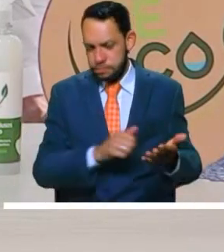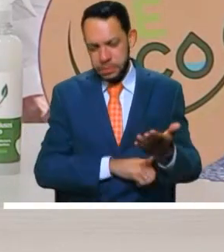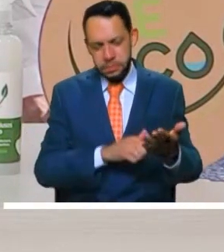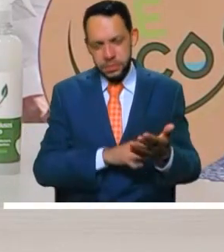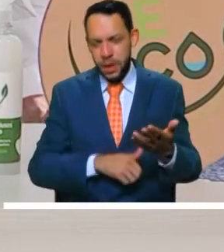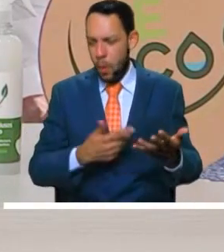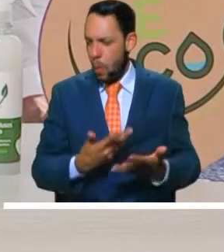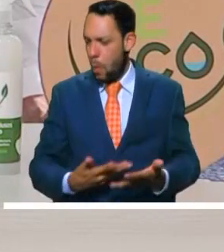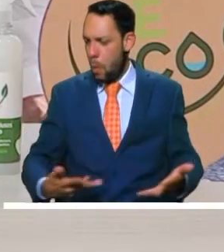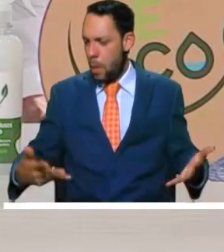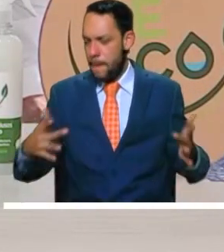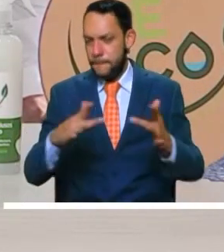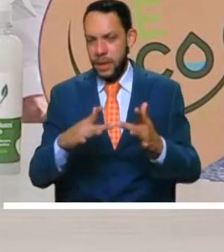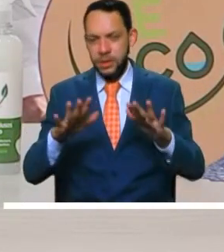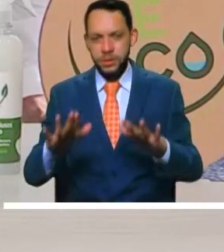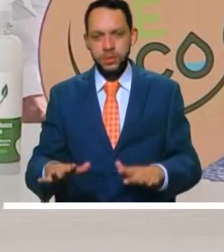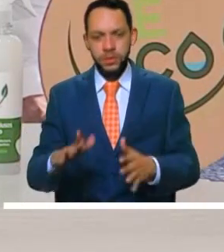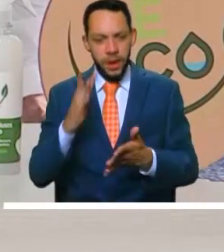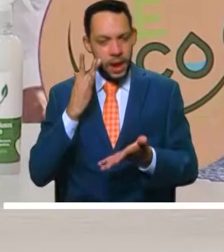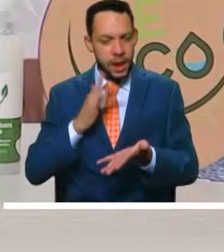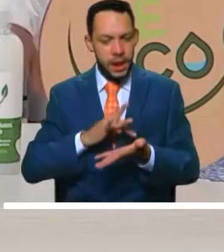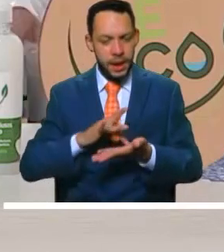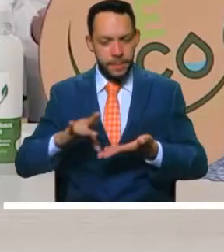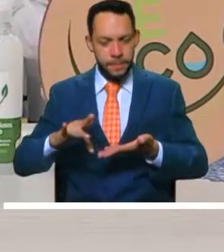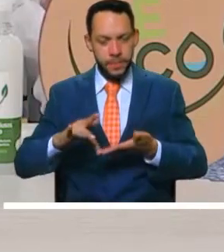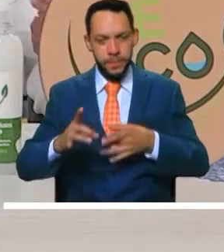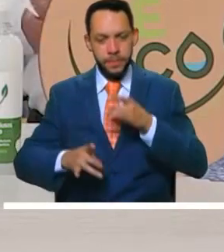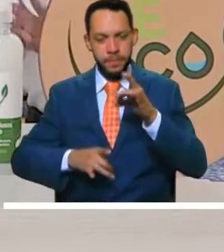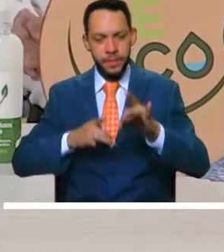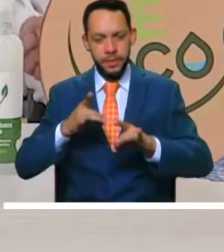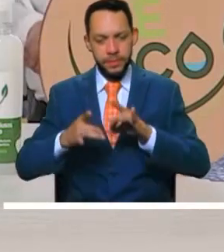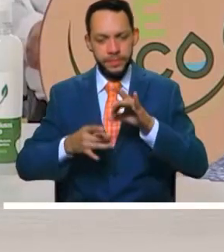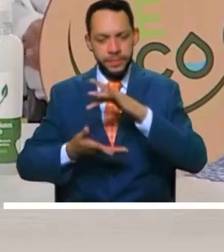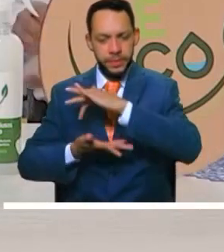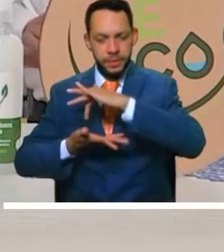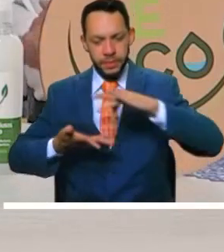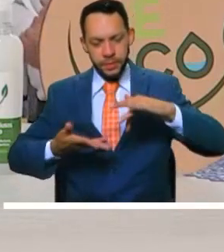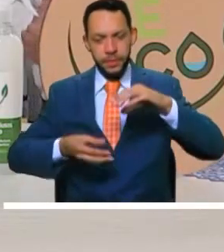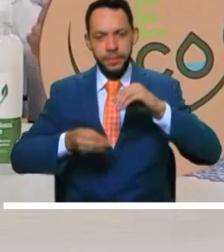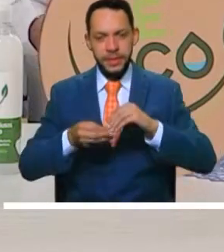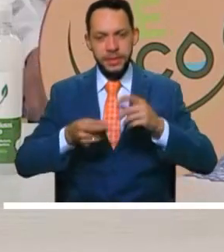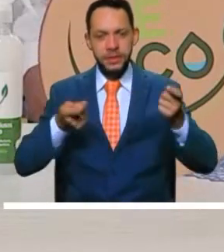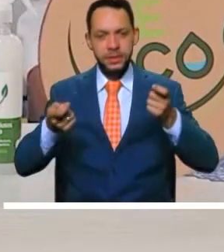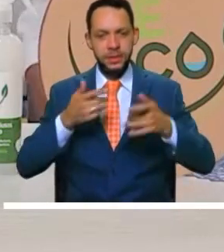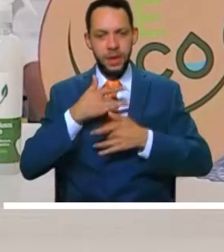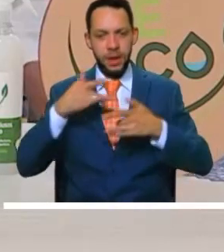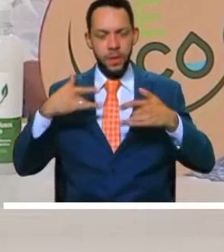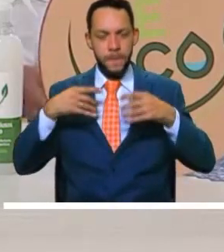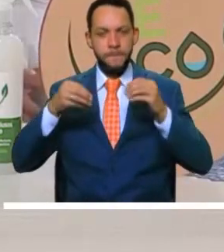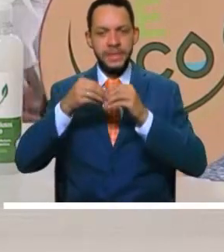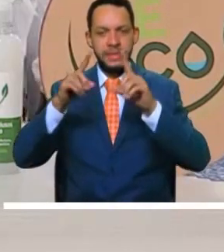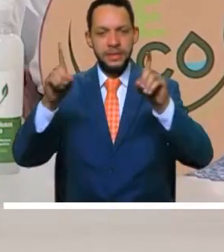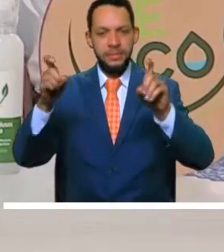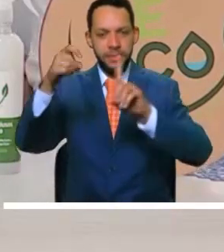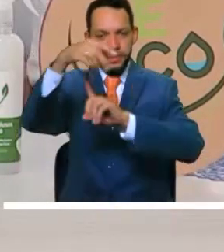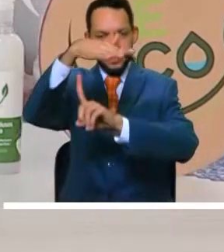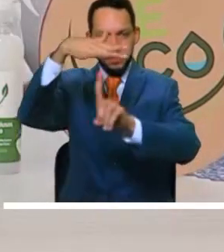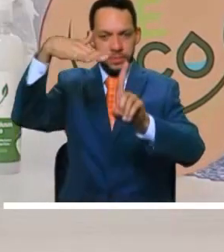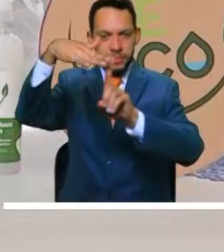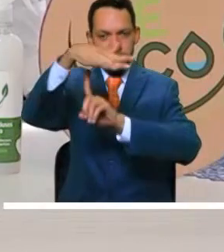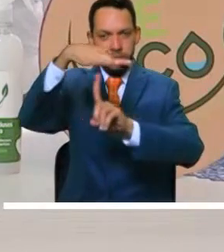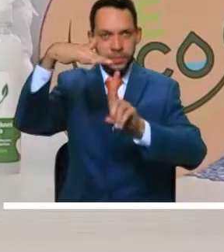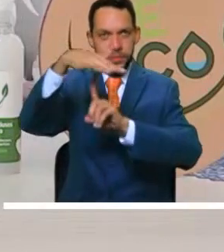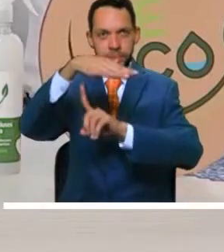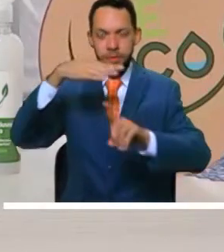un aseo sano que sea compatible con nuestra salud y también con el medio ambiente. Bueno, hola,